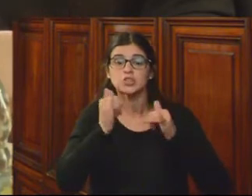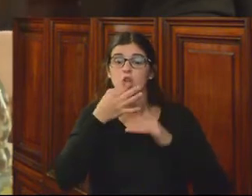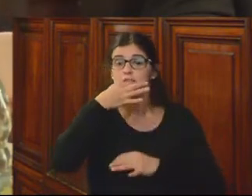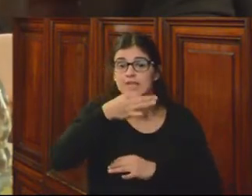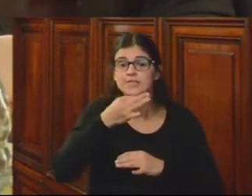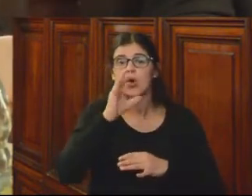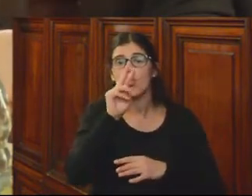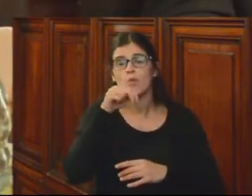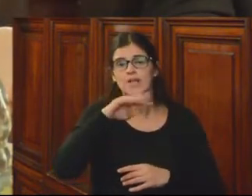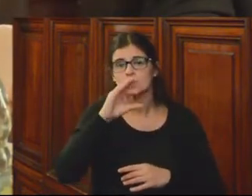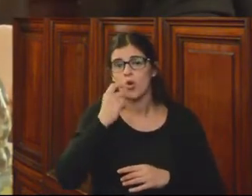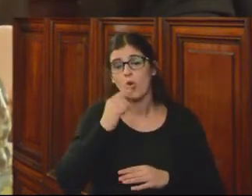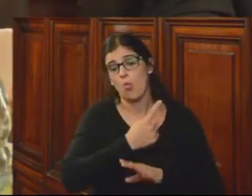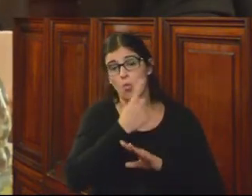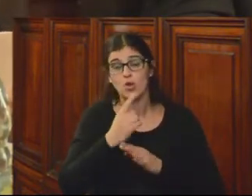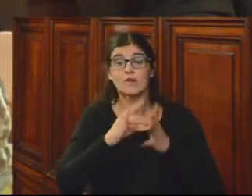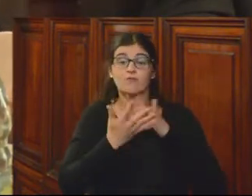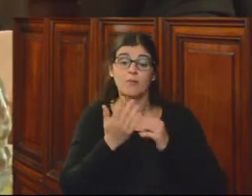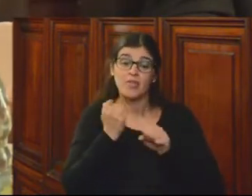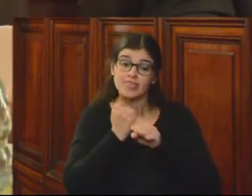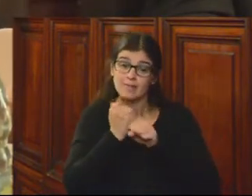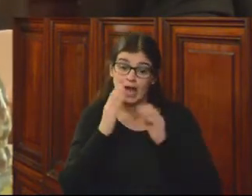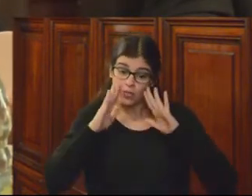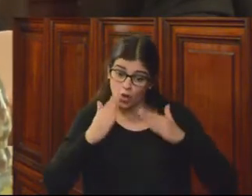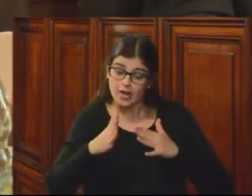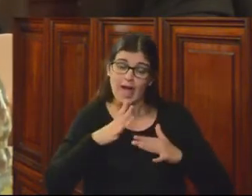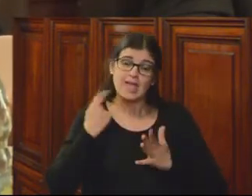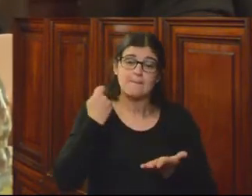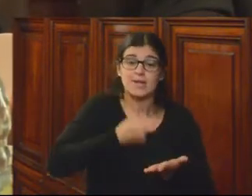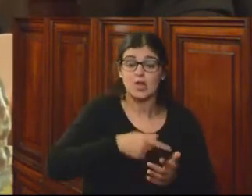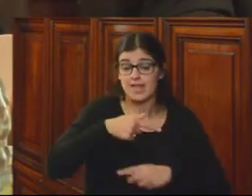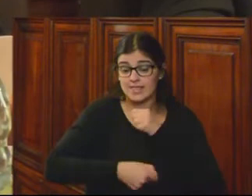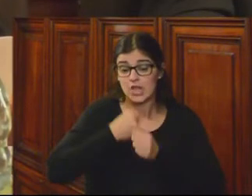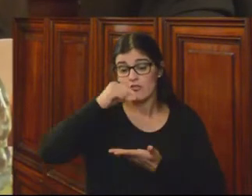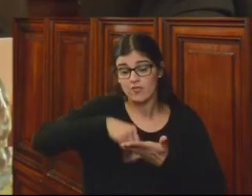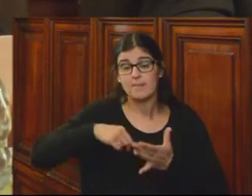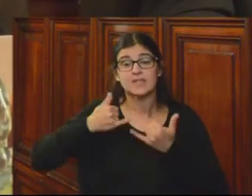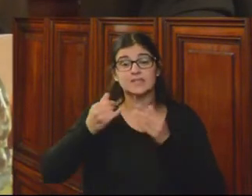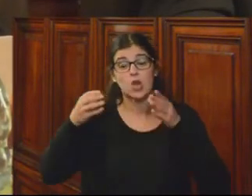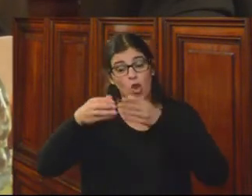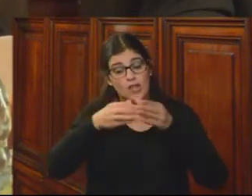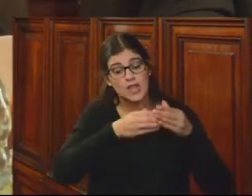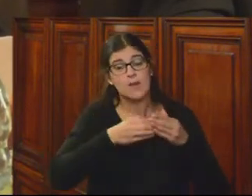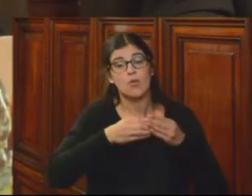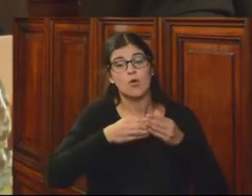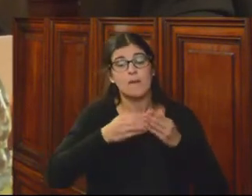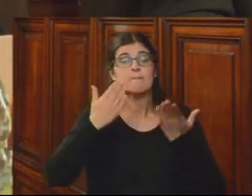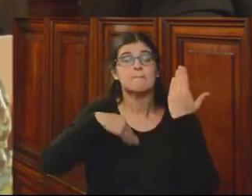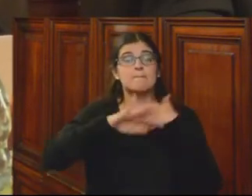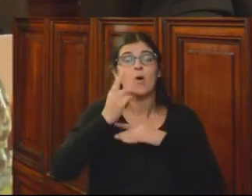por la UNESCO de 1. En atención a los trabajadores, tenemos inversiones en este año con la firma de las contrataciones colectivas